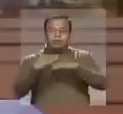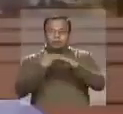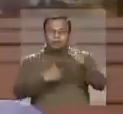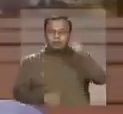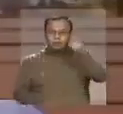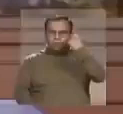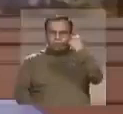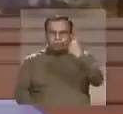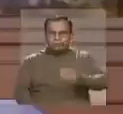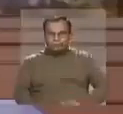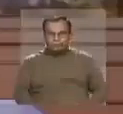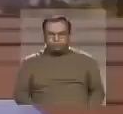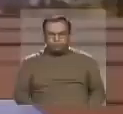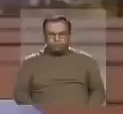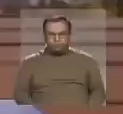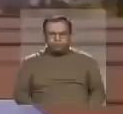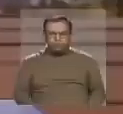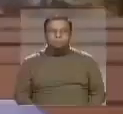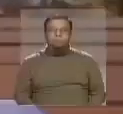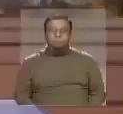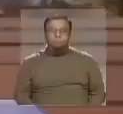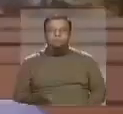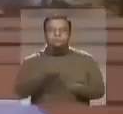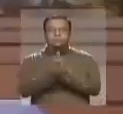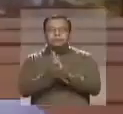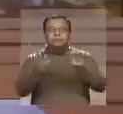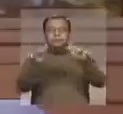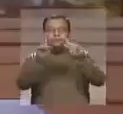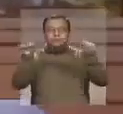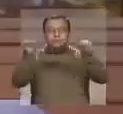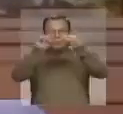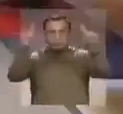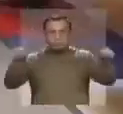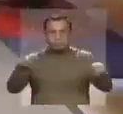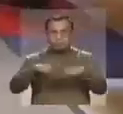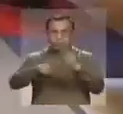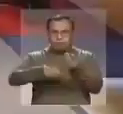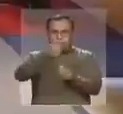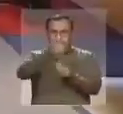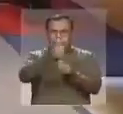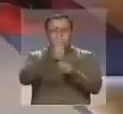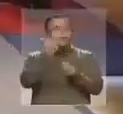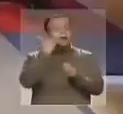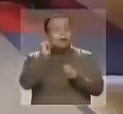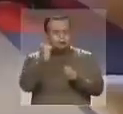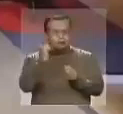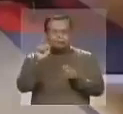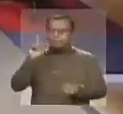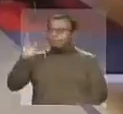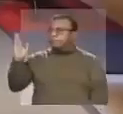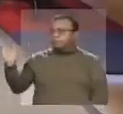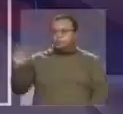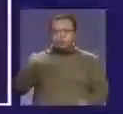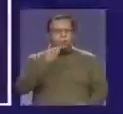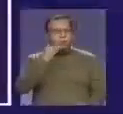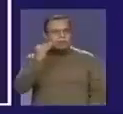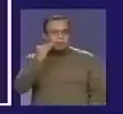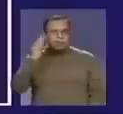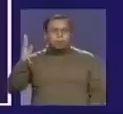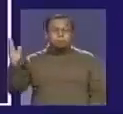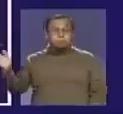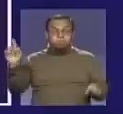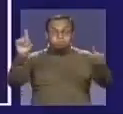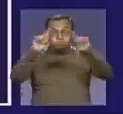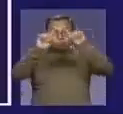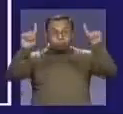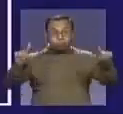Francia Márquez. Volvamos a nuestro dato inicial, el que tiene que ver con la jefatura femenina de hogares. Y como ven ustedes, esos